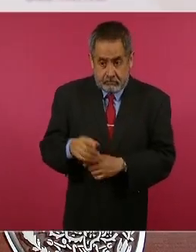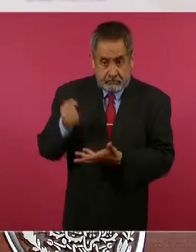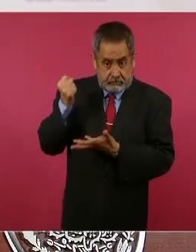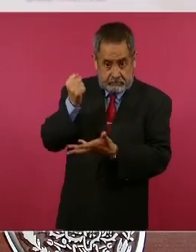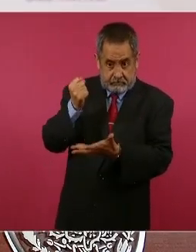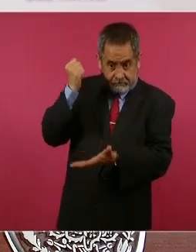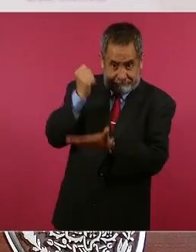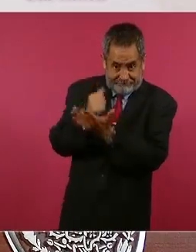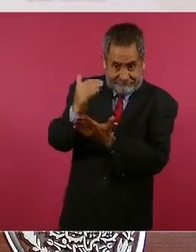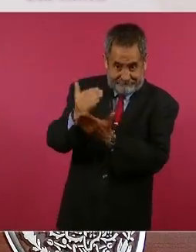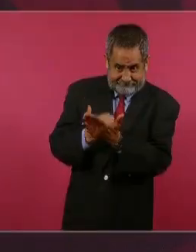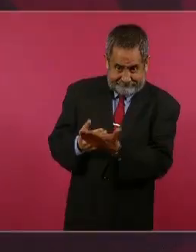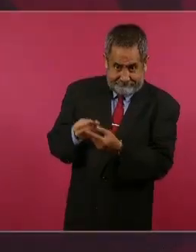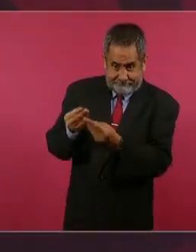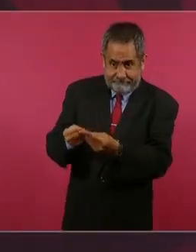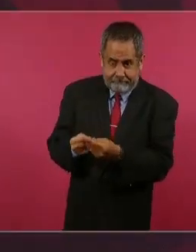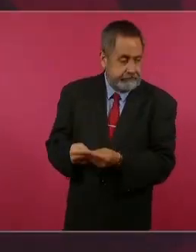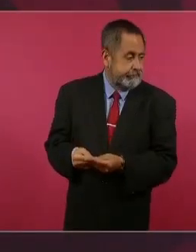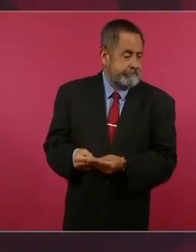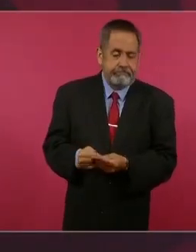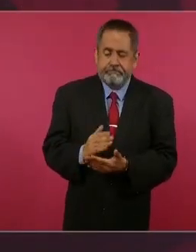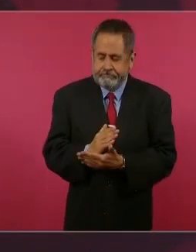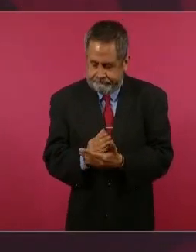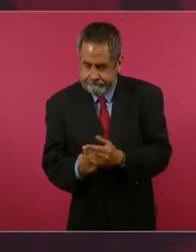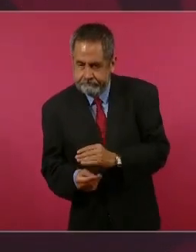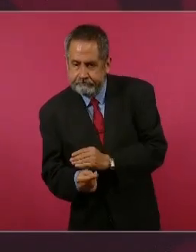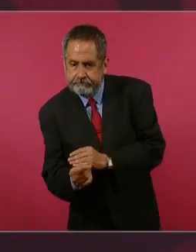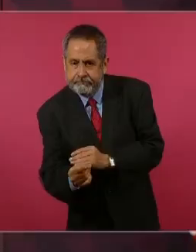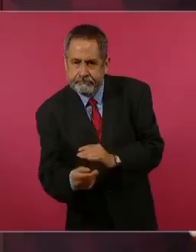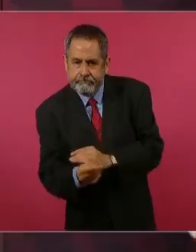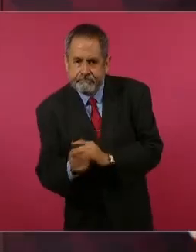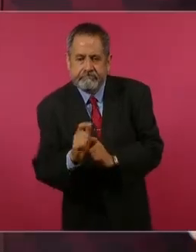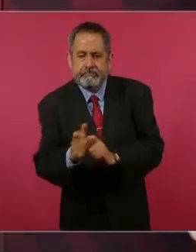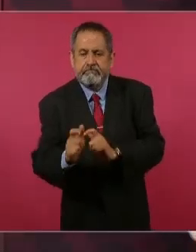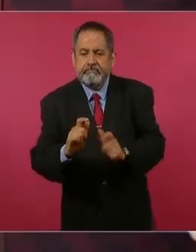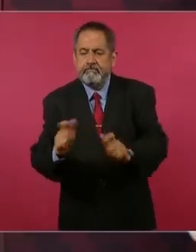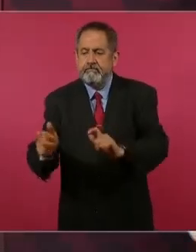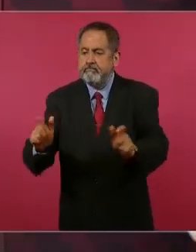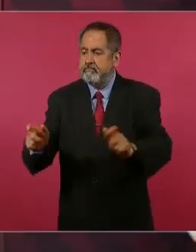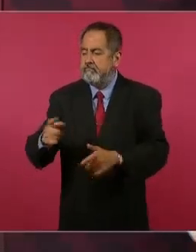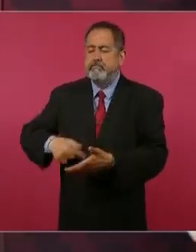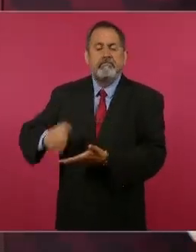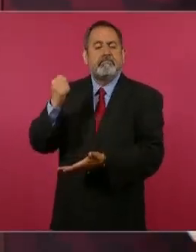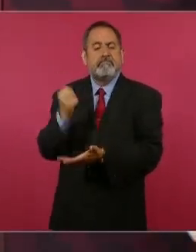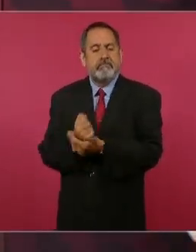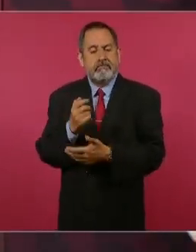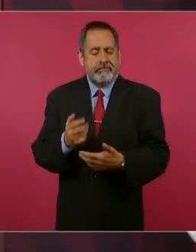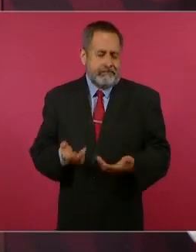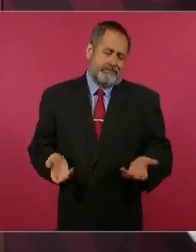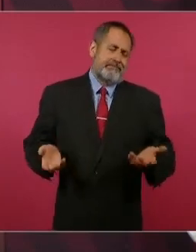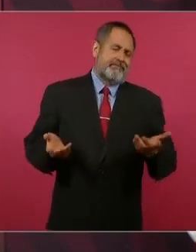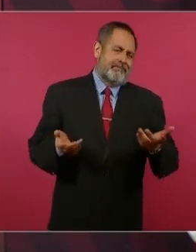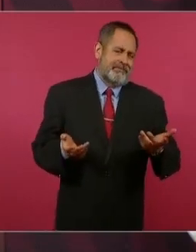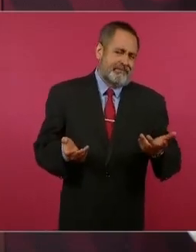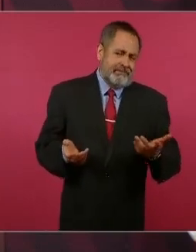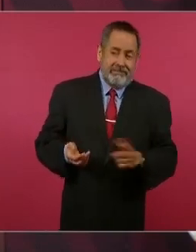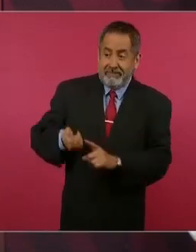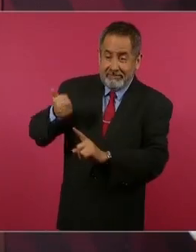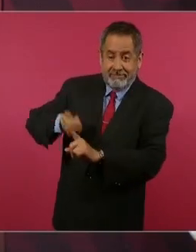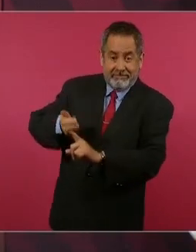presupuesto había que darles dinero a cada legislador